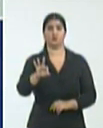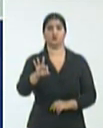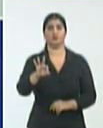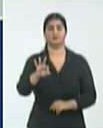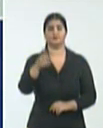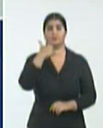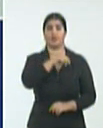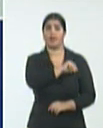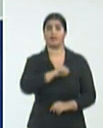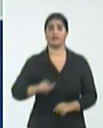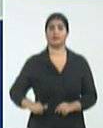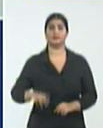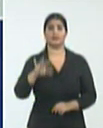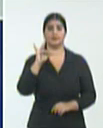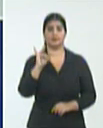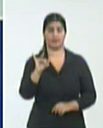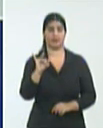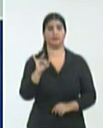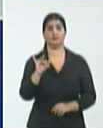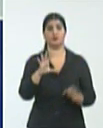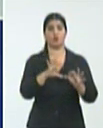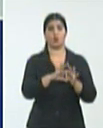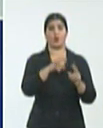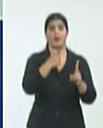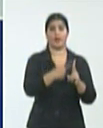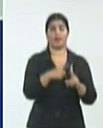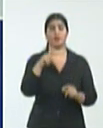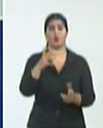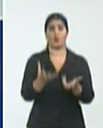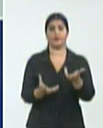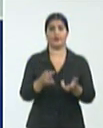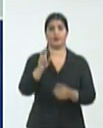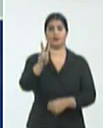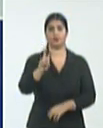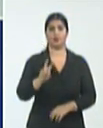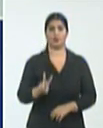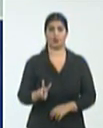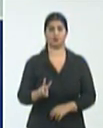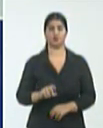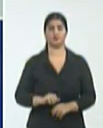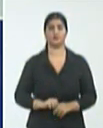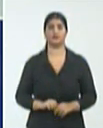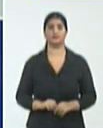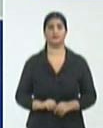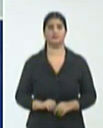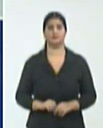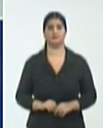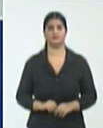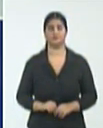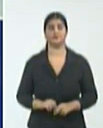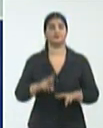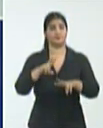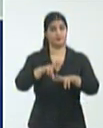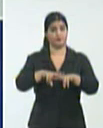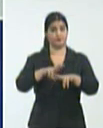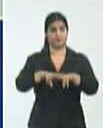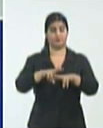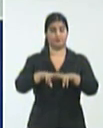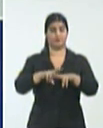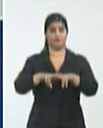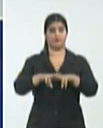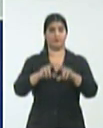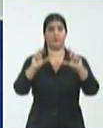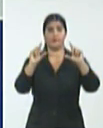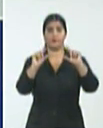Alquizar 7, Guanajay y Candelaria con 2 casos cada uno. La Habana, como habíamos dicho inicialmente,